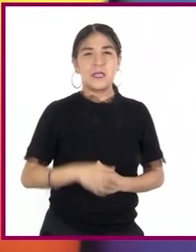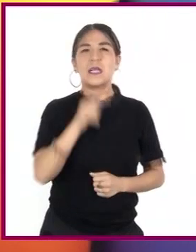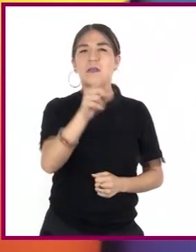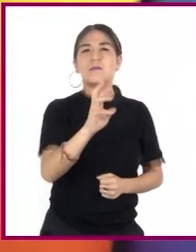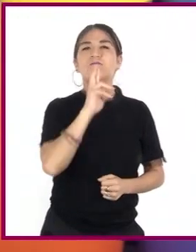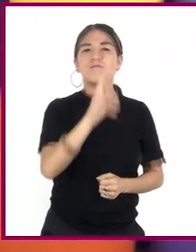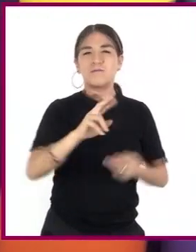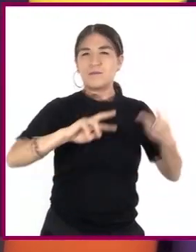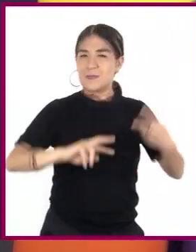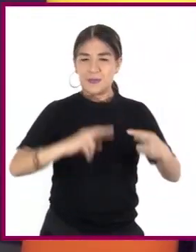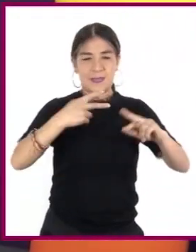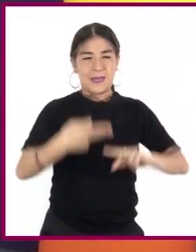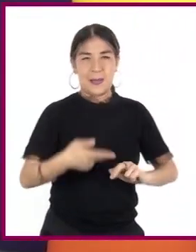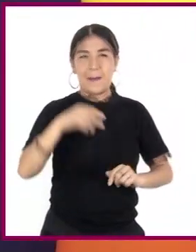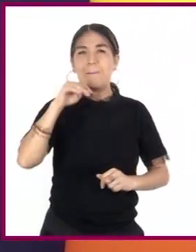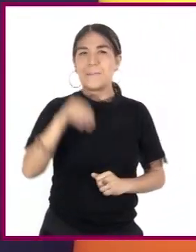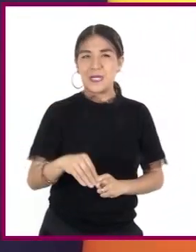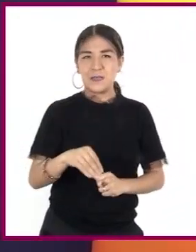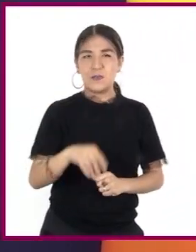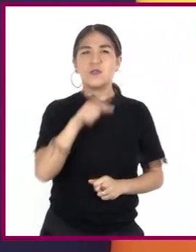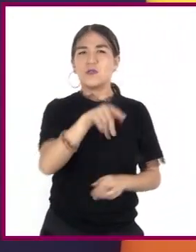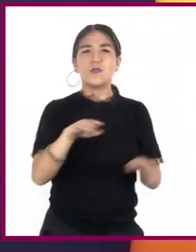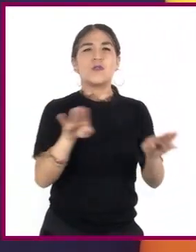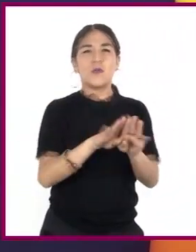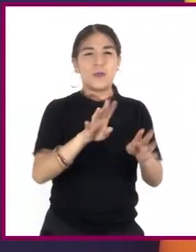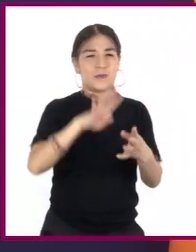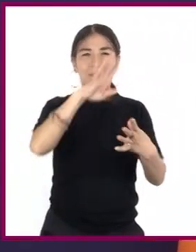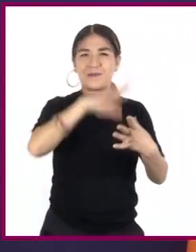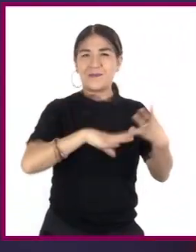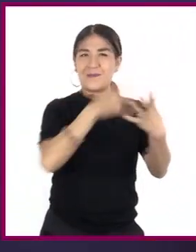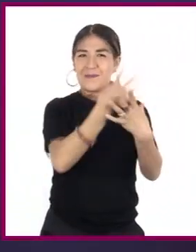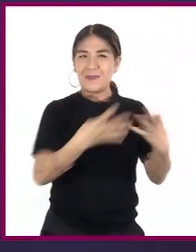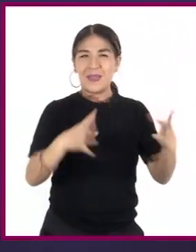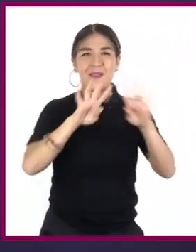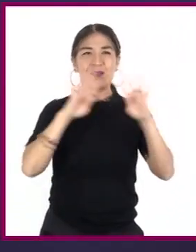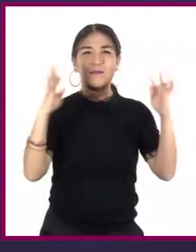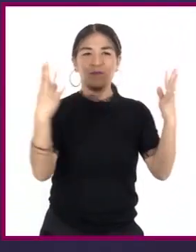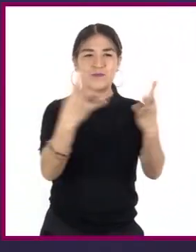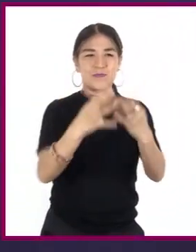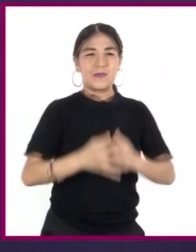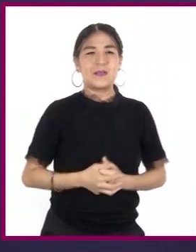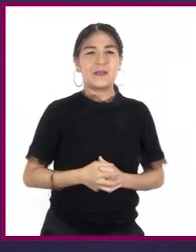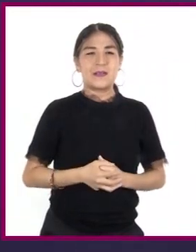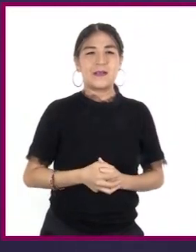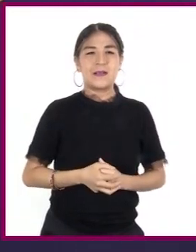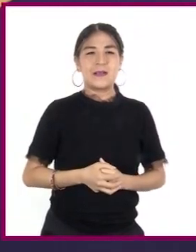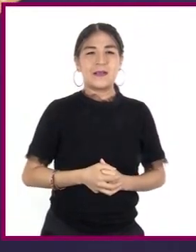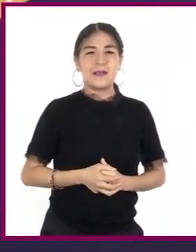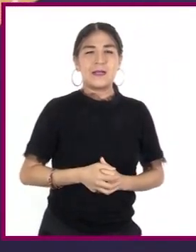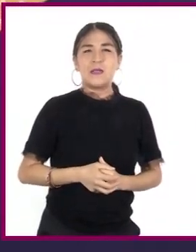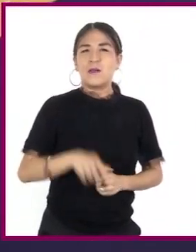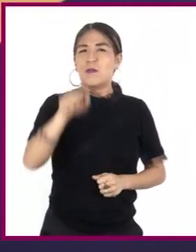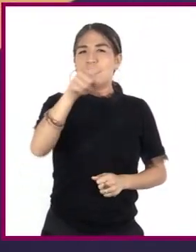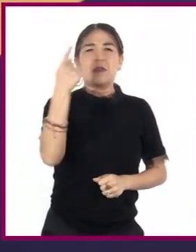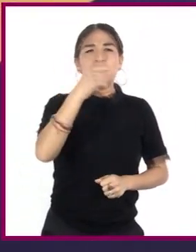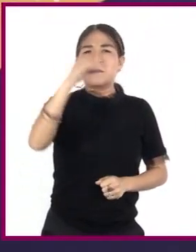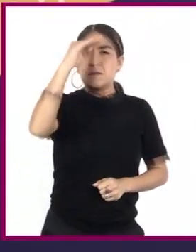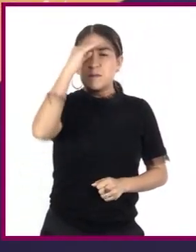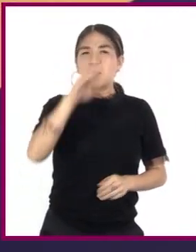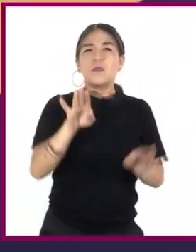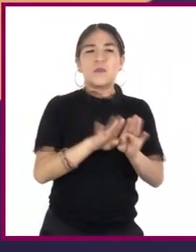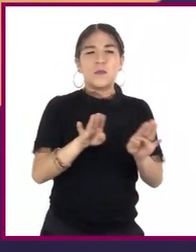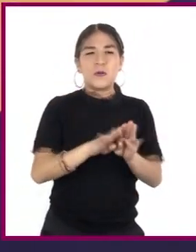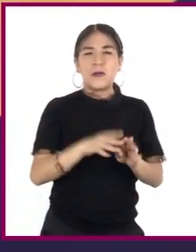a metros de la cantidad de malla que cada rollo en pies. ¿Qué piensan sobre la